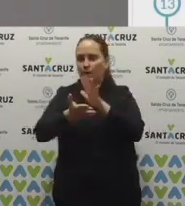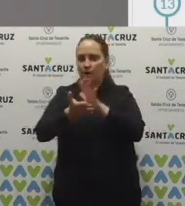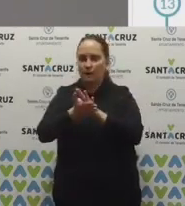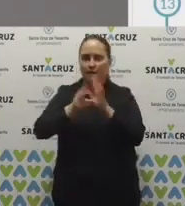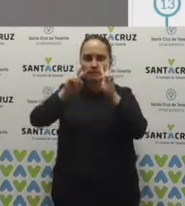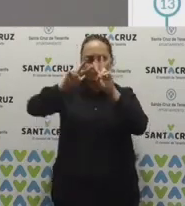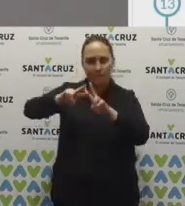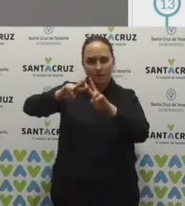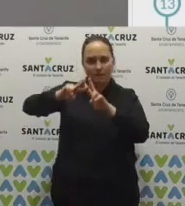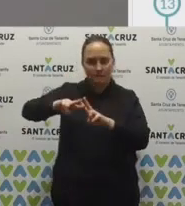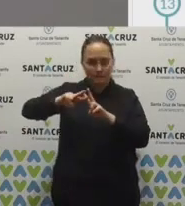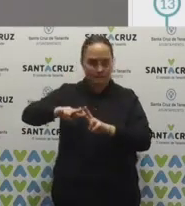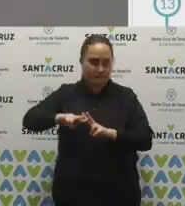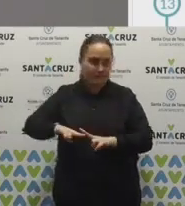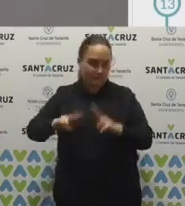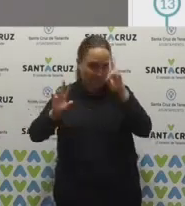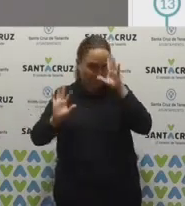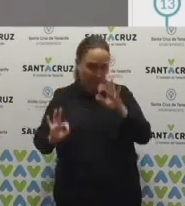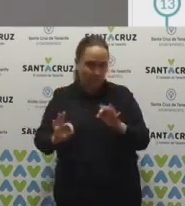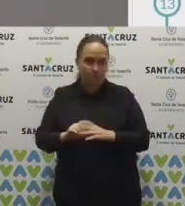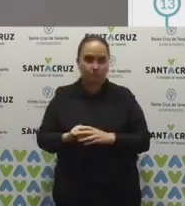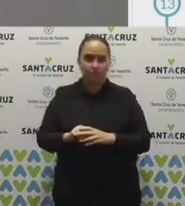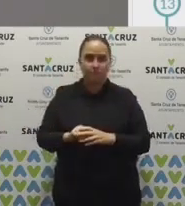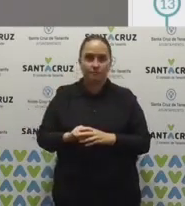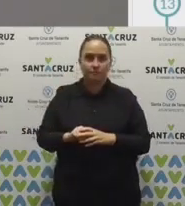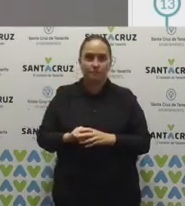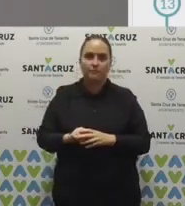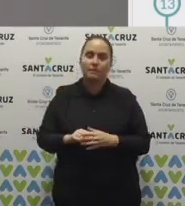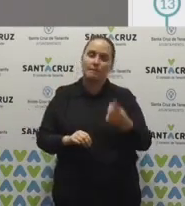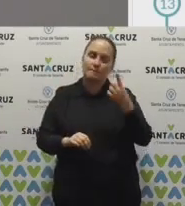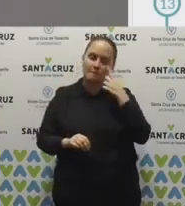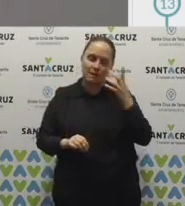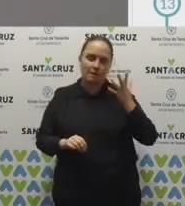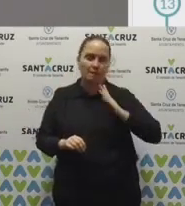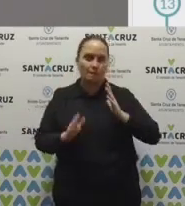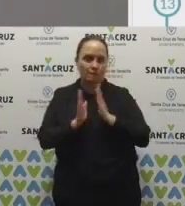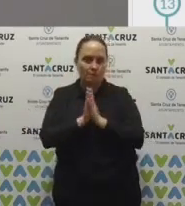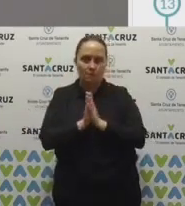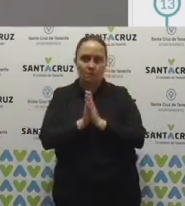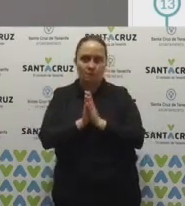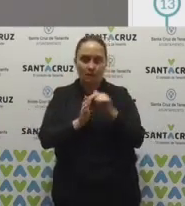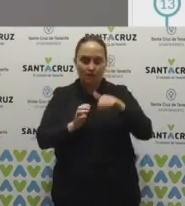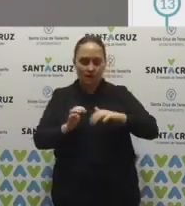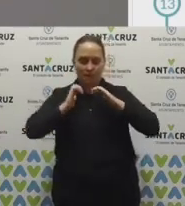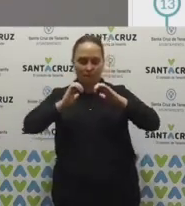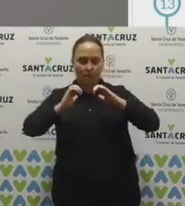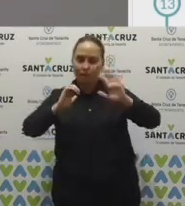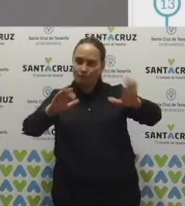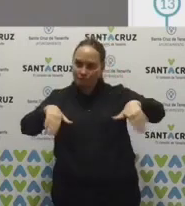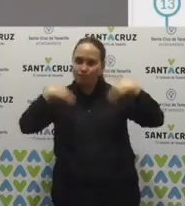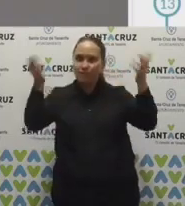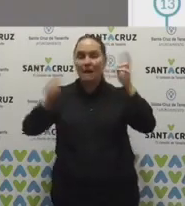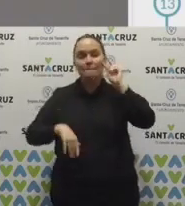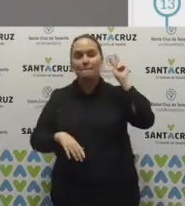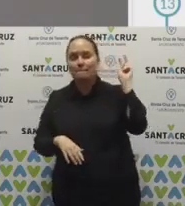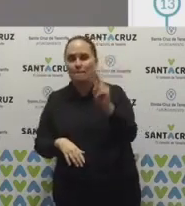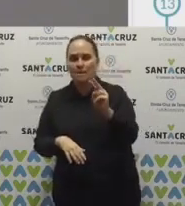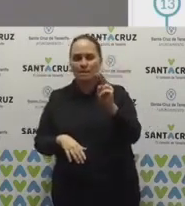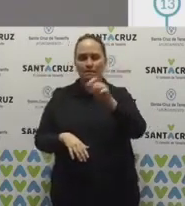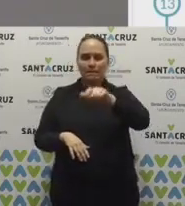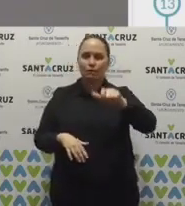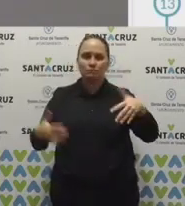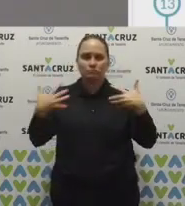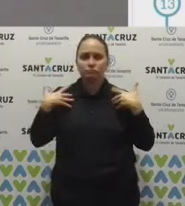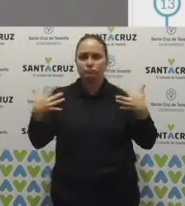segundo miren para fuera de aquí por favor la gente lo está pasando mal y es por un virus a un 5 oración que ya está